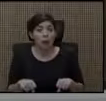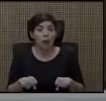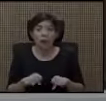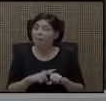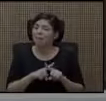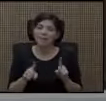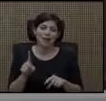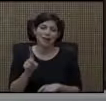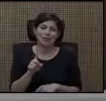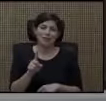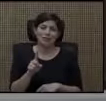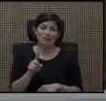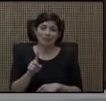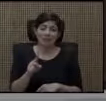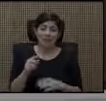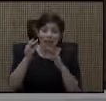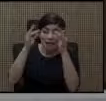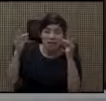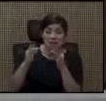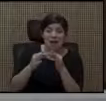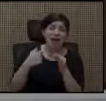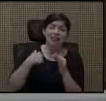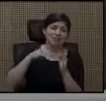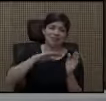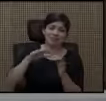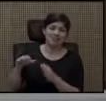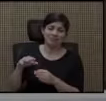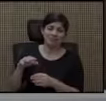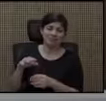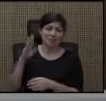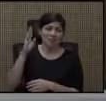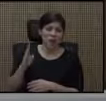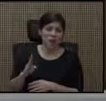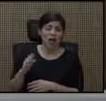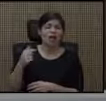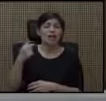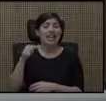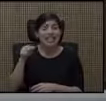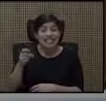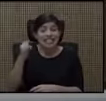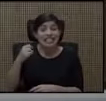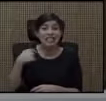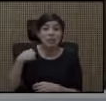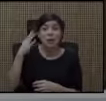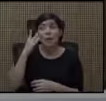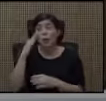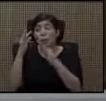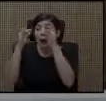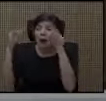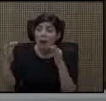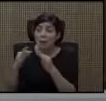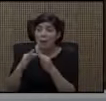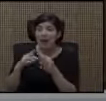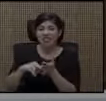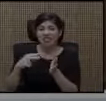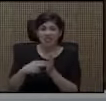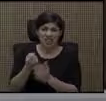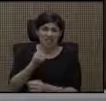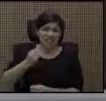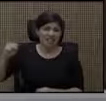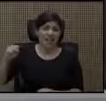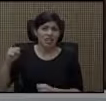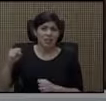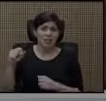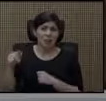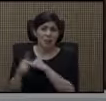pero ese cálculo no lo hago ni lo haré porque sería traicionar al país al